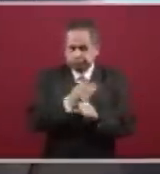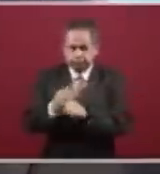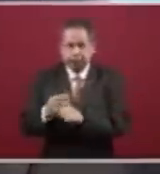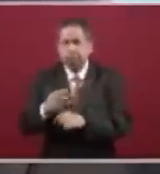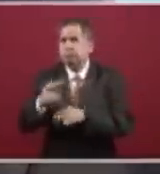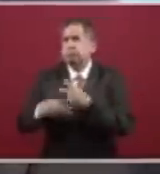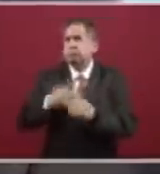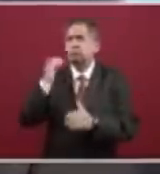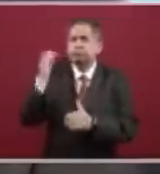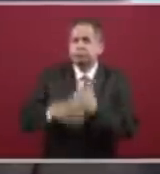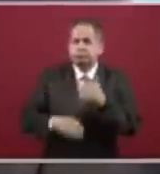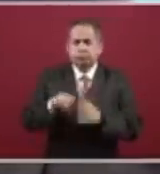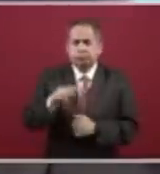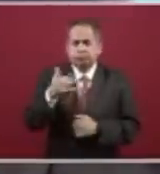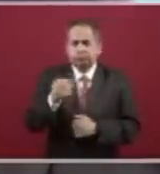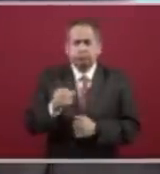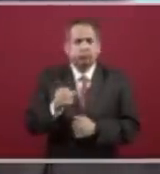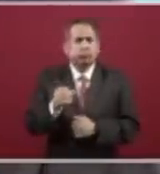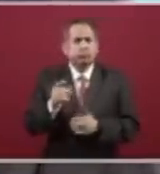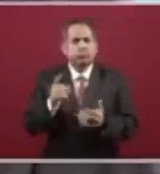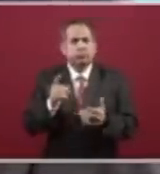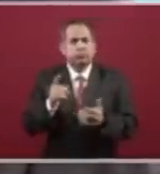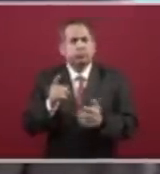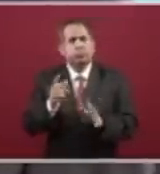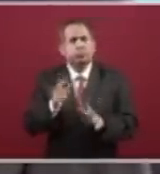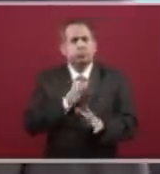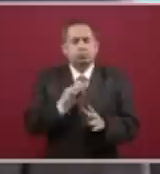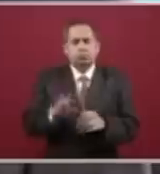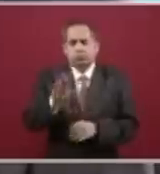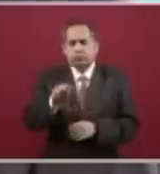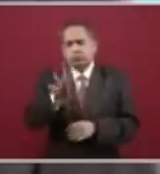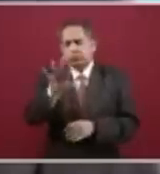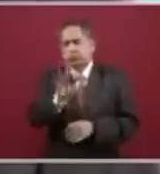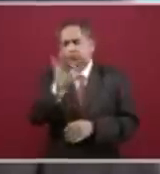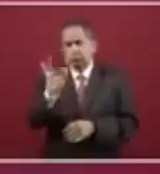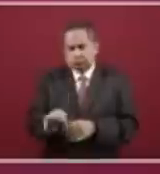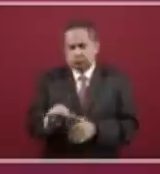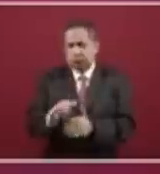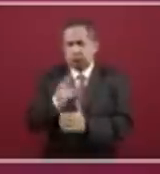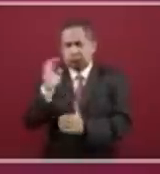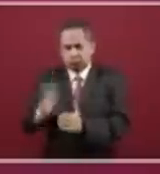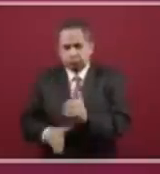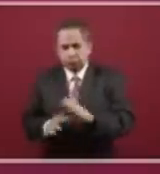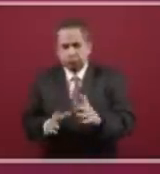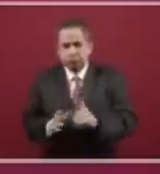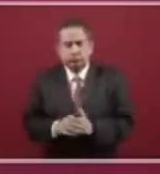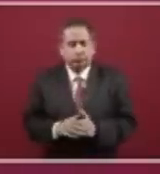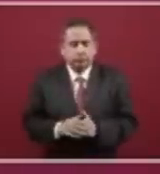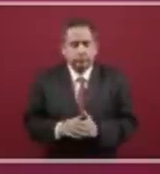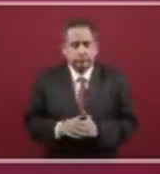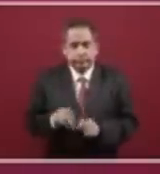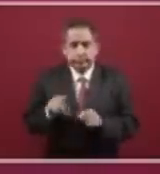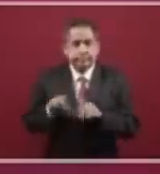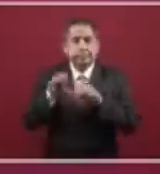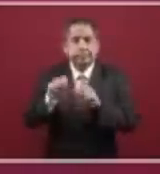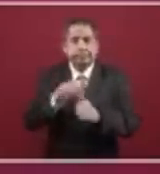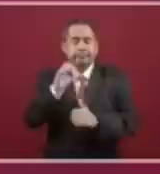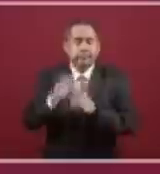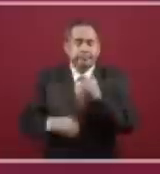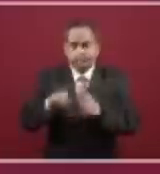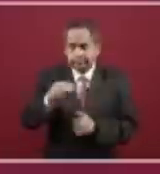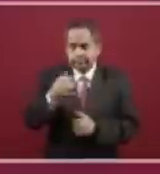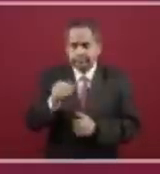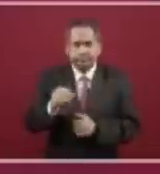en mayo el 95 por ciento no lo pudimos terminar no lo podemos terminar en mayo